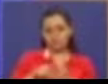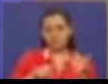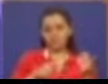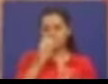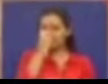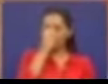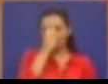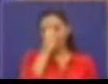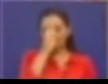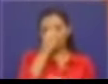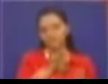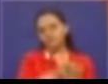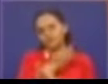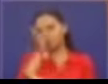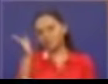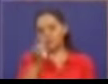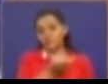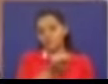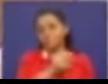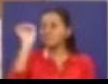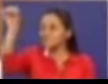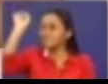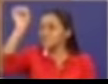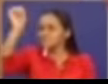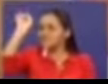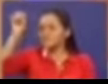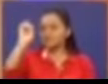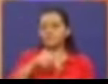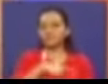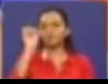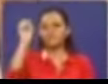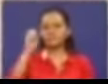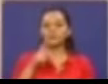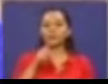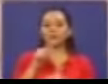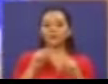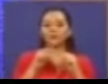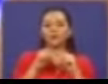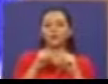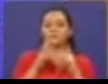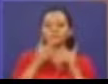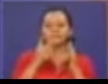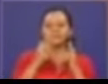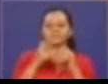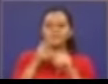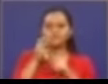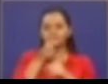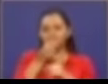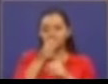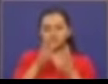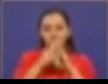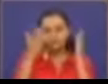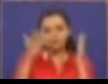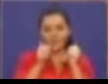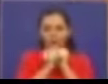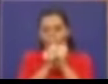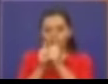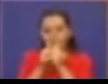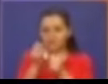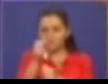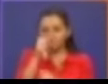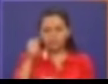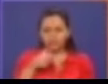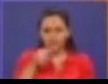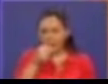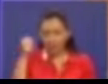hicieron el show, con la complicidad de cierta prensa, de ir a golpear a la CNI y querer entrar, 4 o 5 asambleístas de oposición. Y por supuesto no se